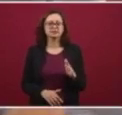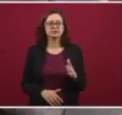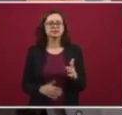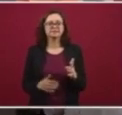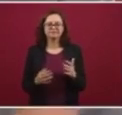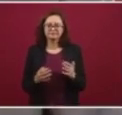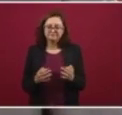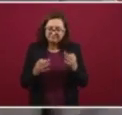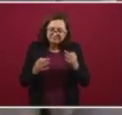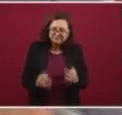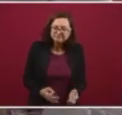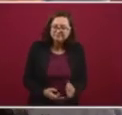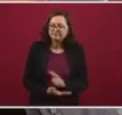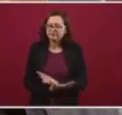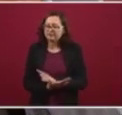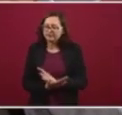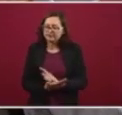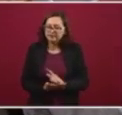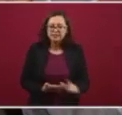sano, limpio,